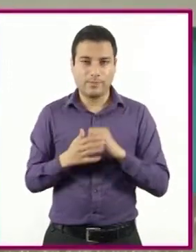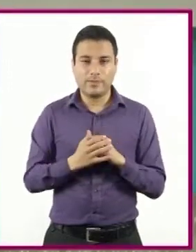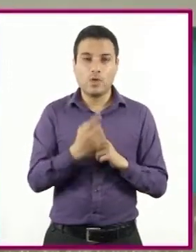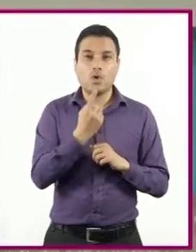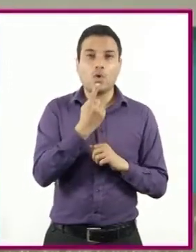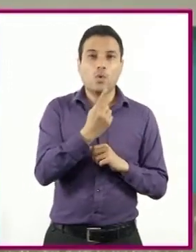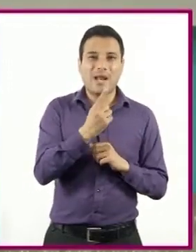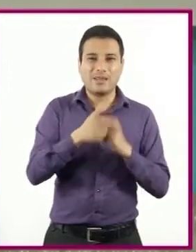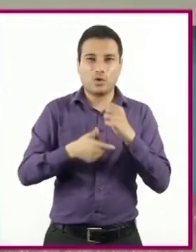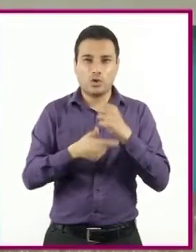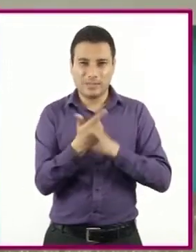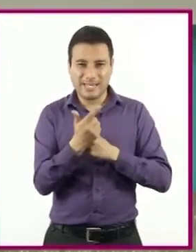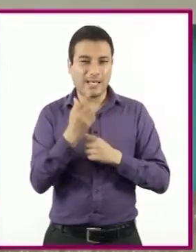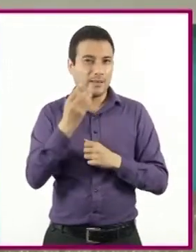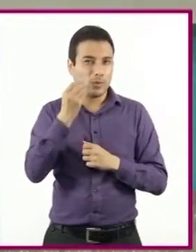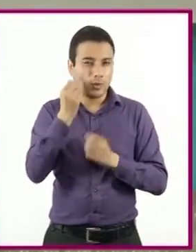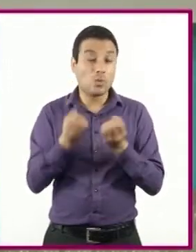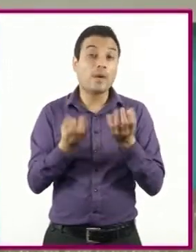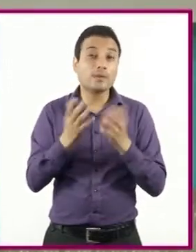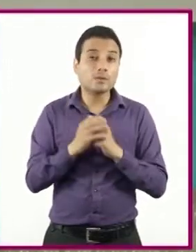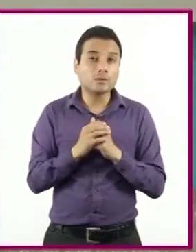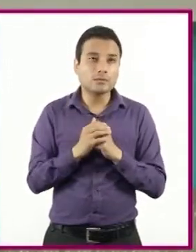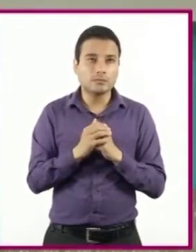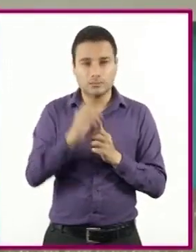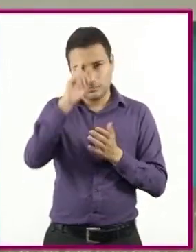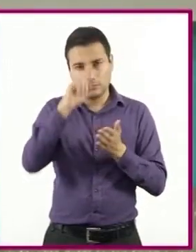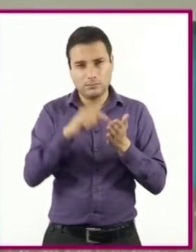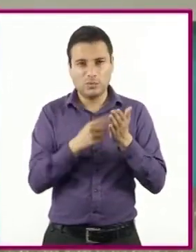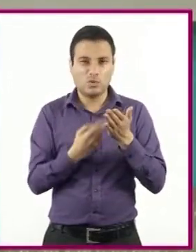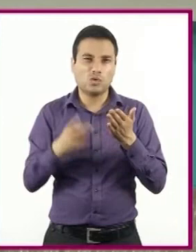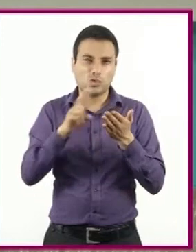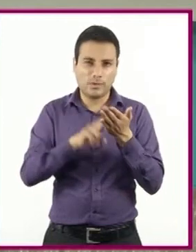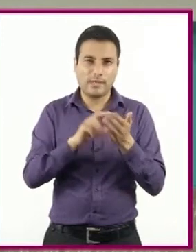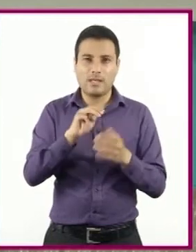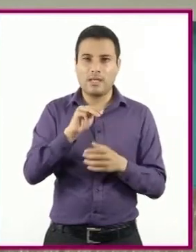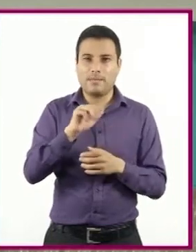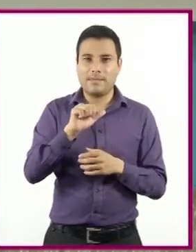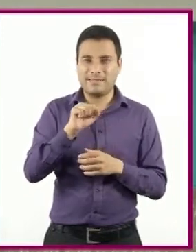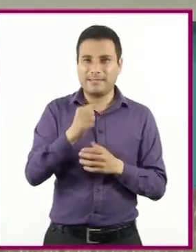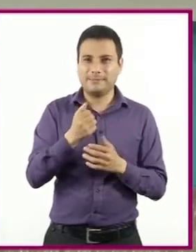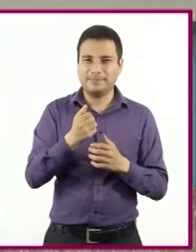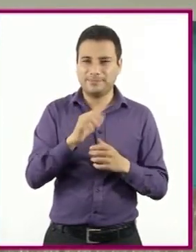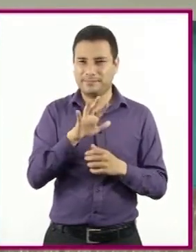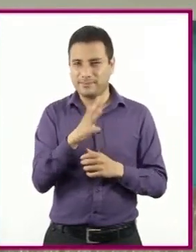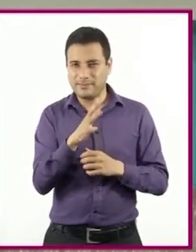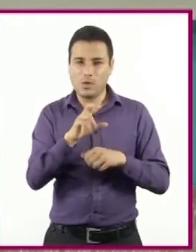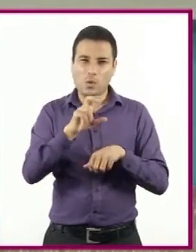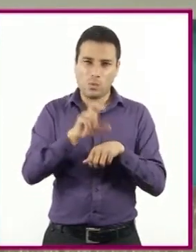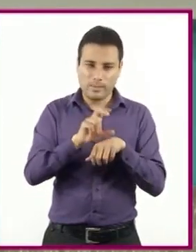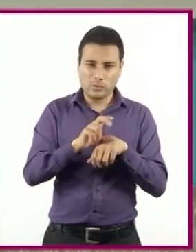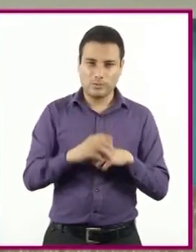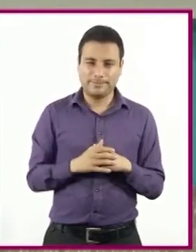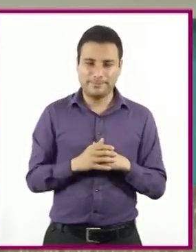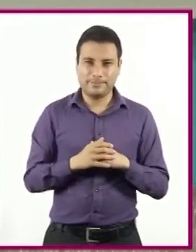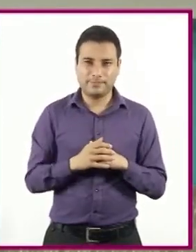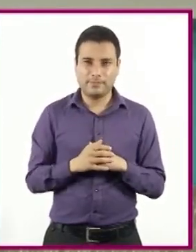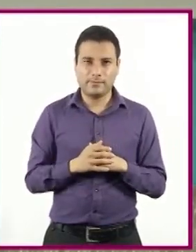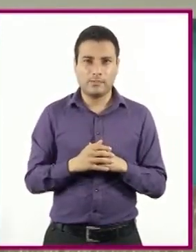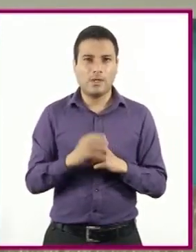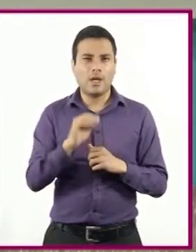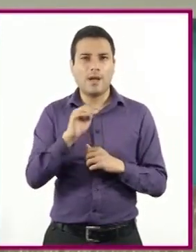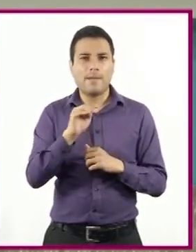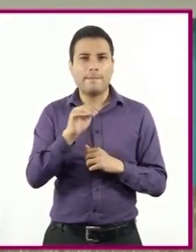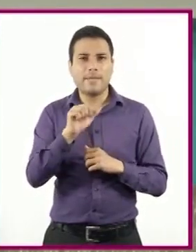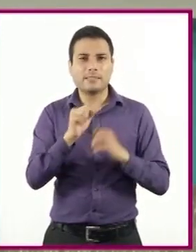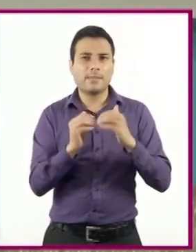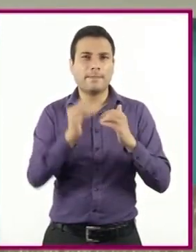limones tiene aproximadamente el doble de la masa de una docena de huevos. La diferencia de masa es razonable debido